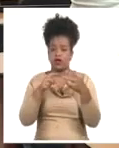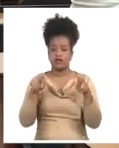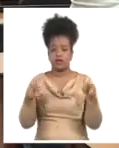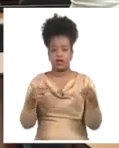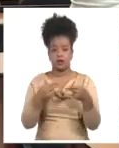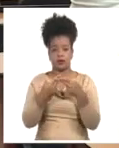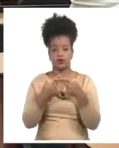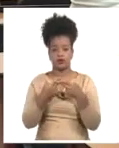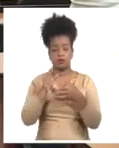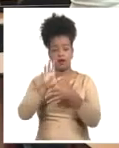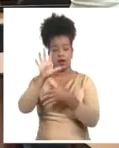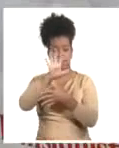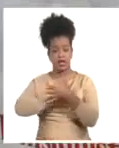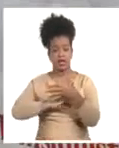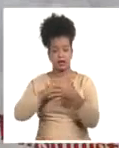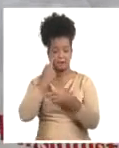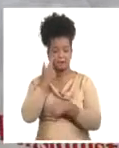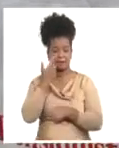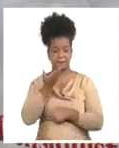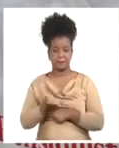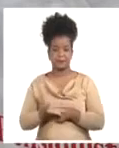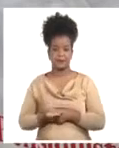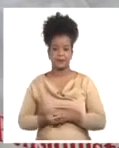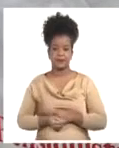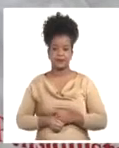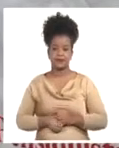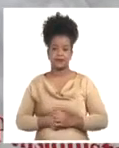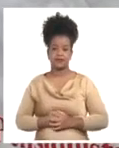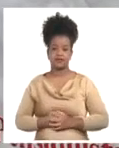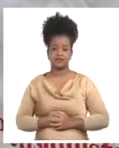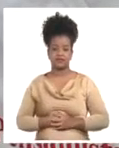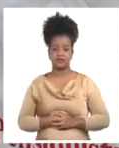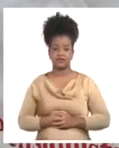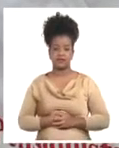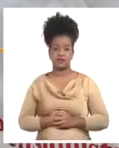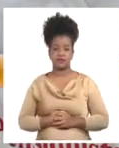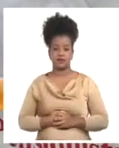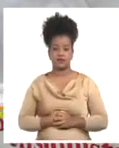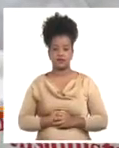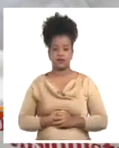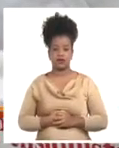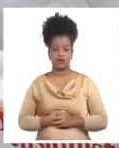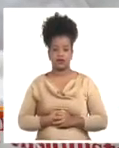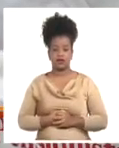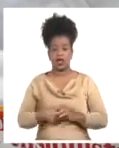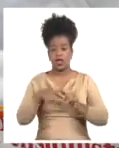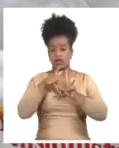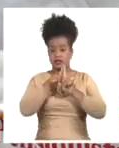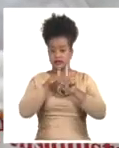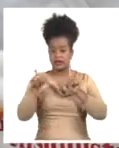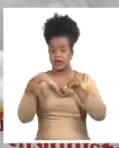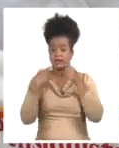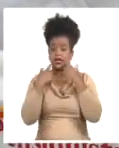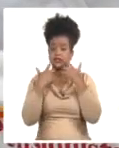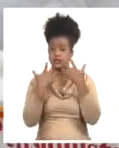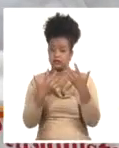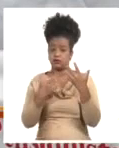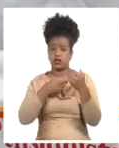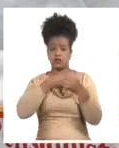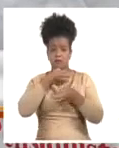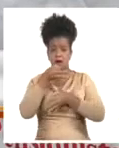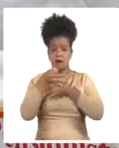el continente. Veamos. Un tema muy importante que se ha planteado aquí y según